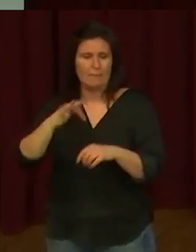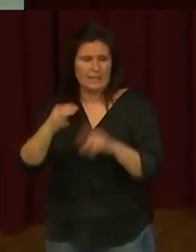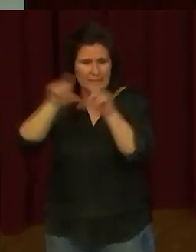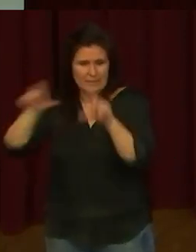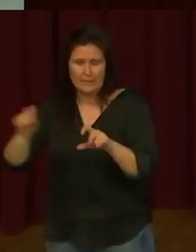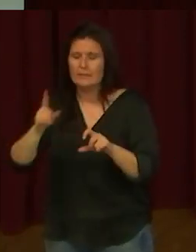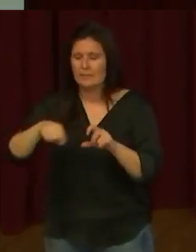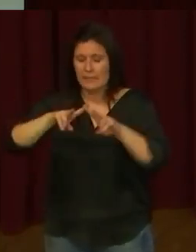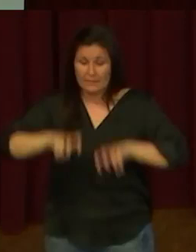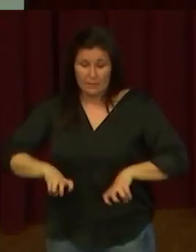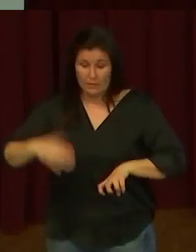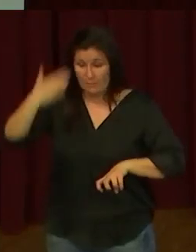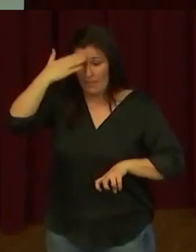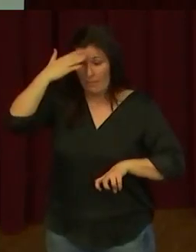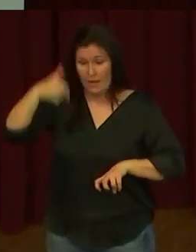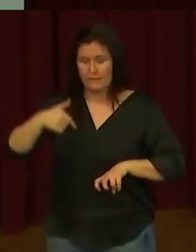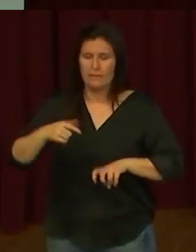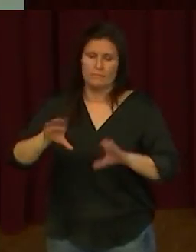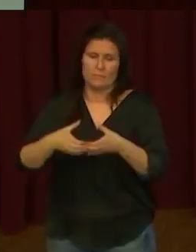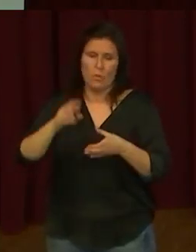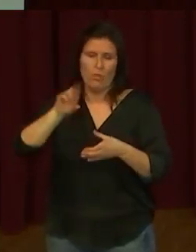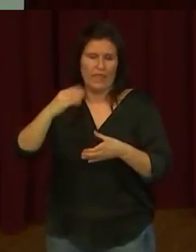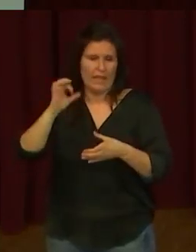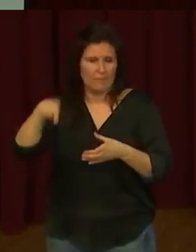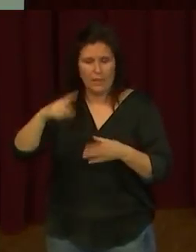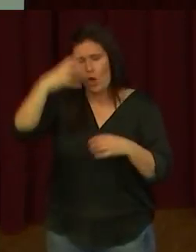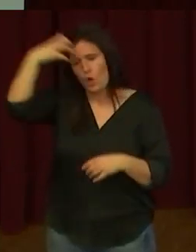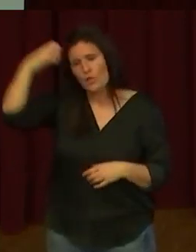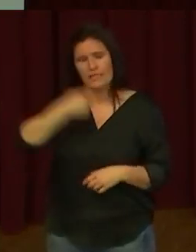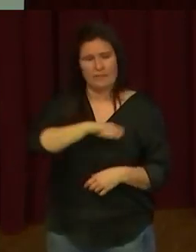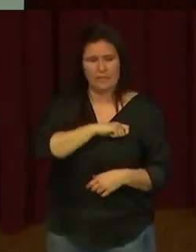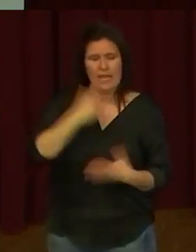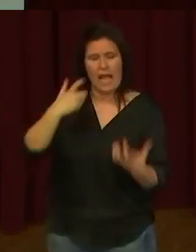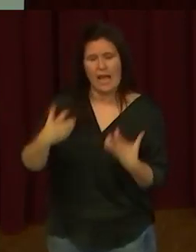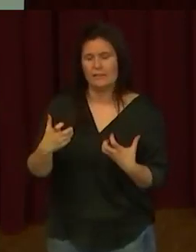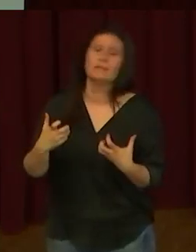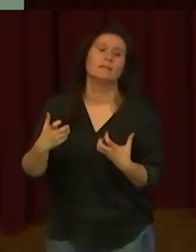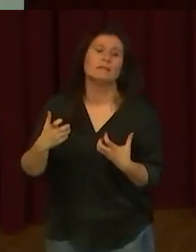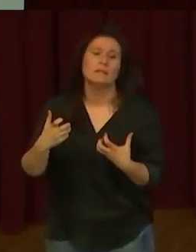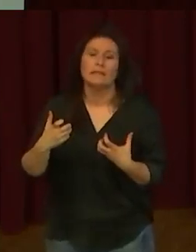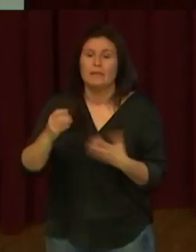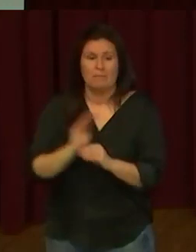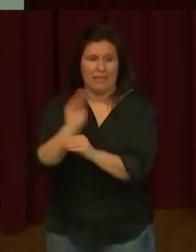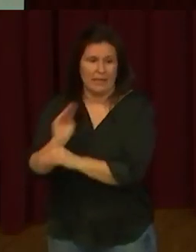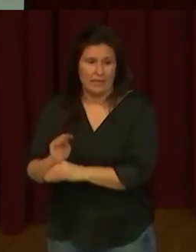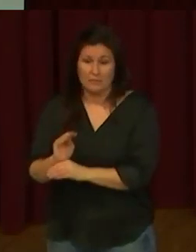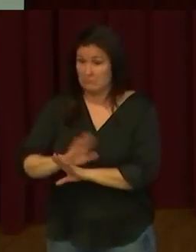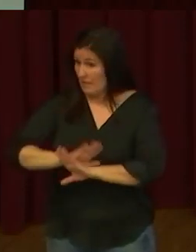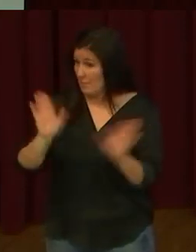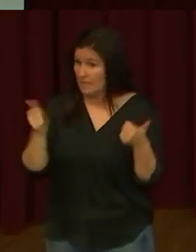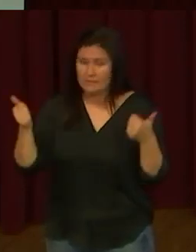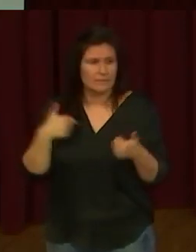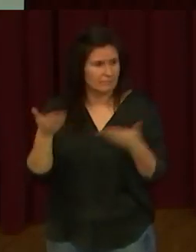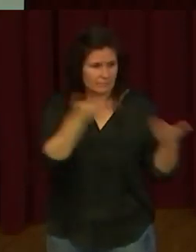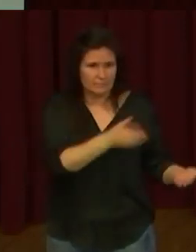investigadora principal del grupo de investigación ucm la corte española arte artistas y mecenas sin más les dejo con ella que